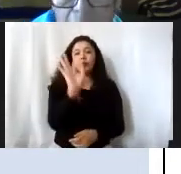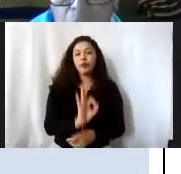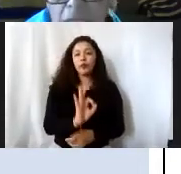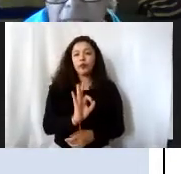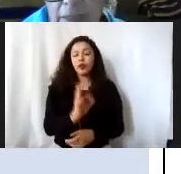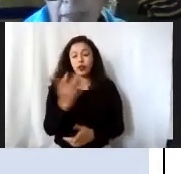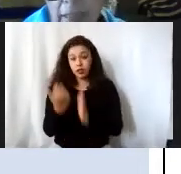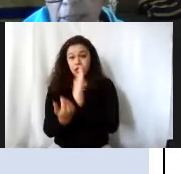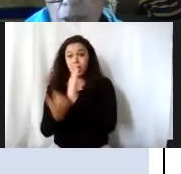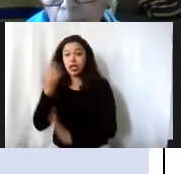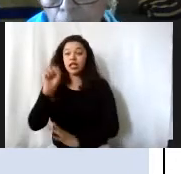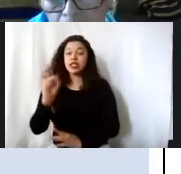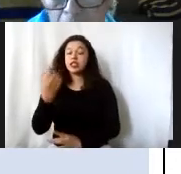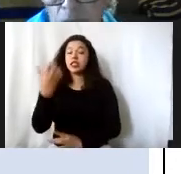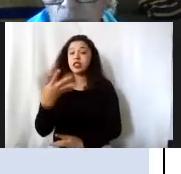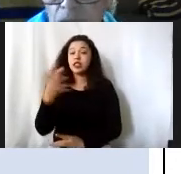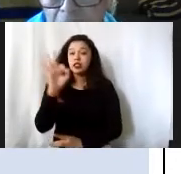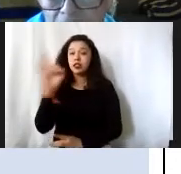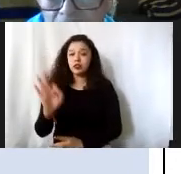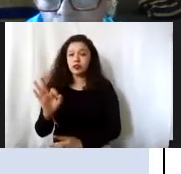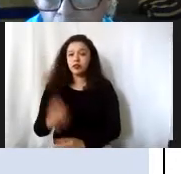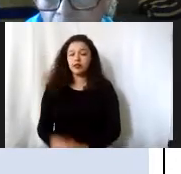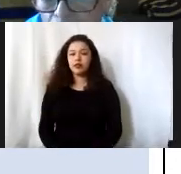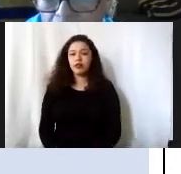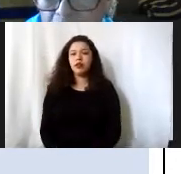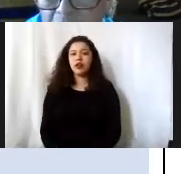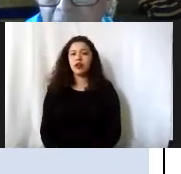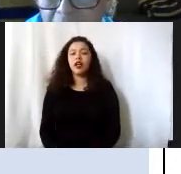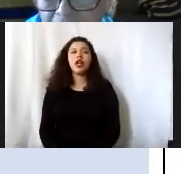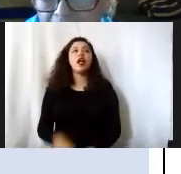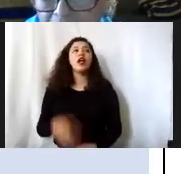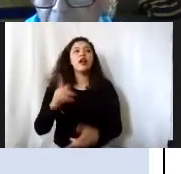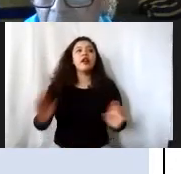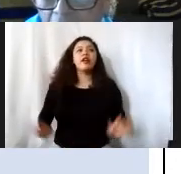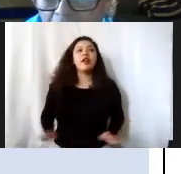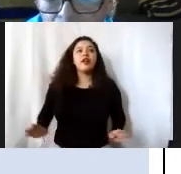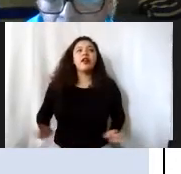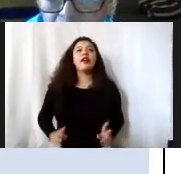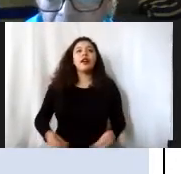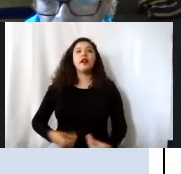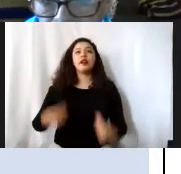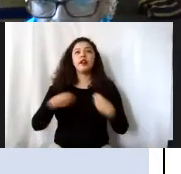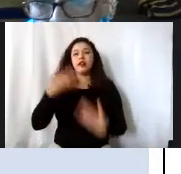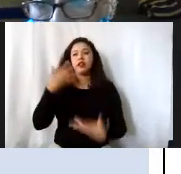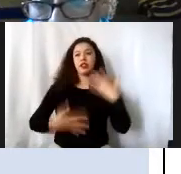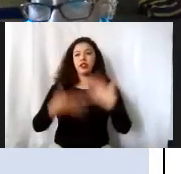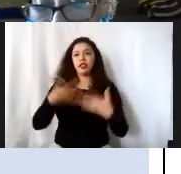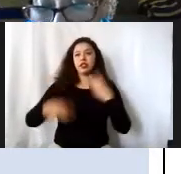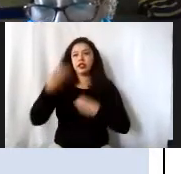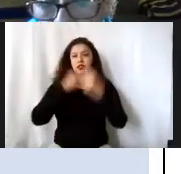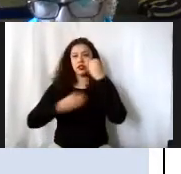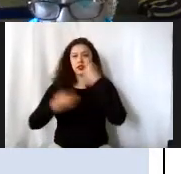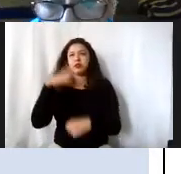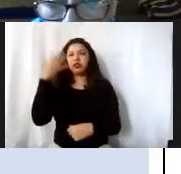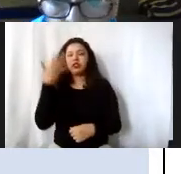bastante alto del 65%. Tipo de vivienda 15, alimentación